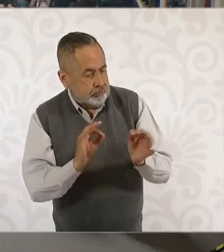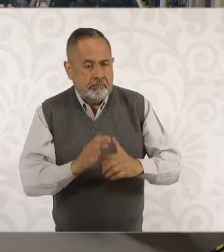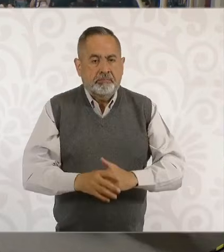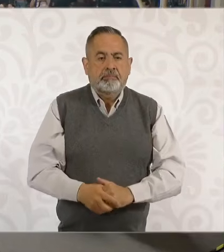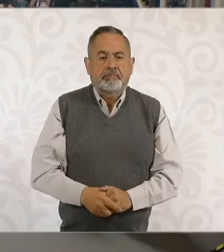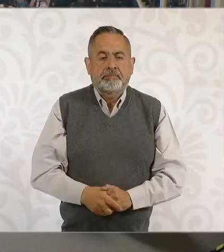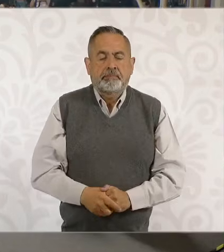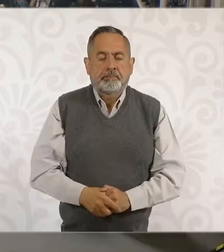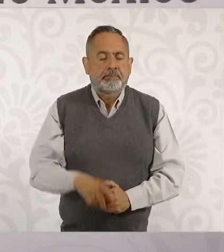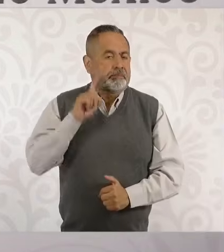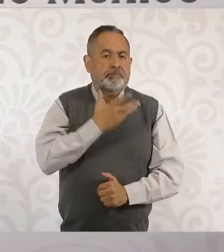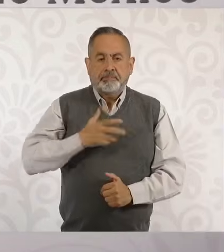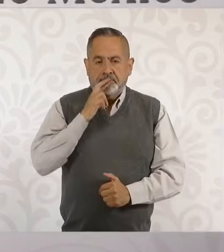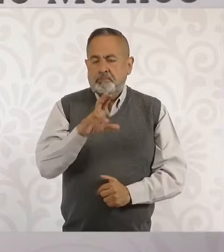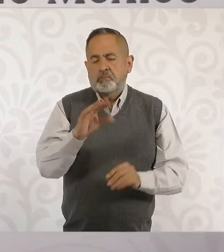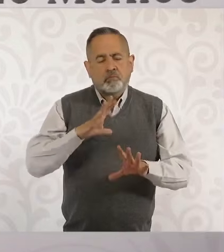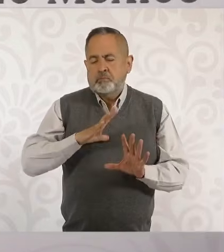contemplado un programa de estímulos fiscales.